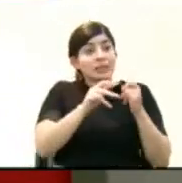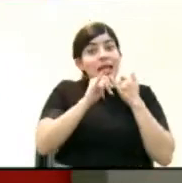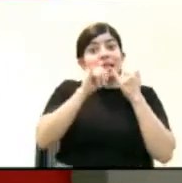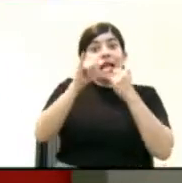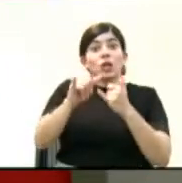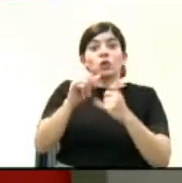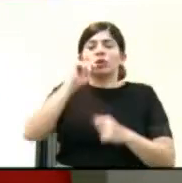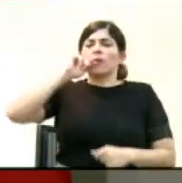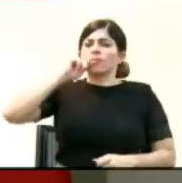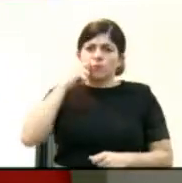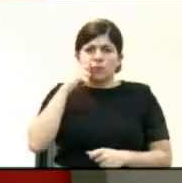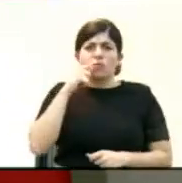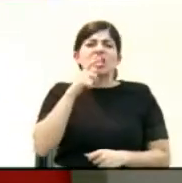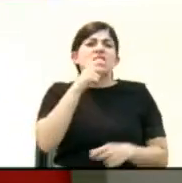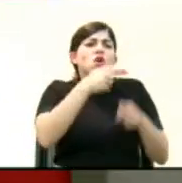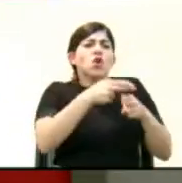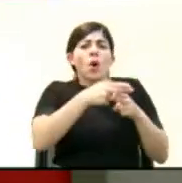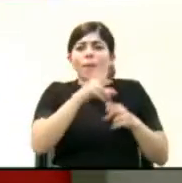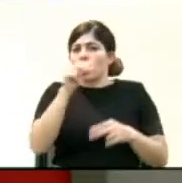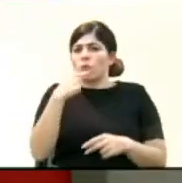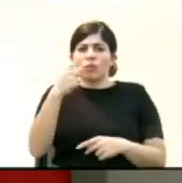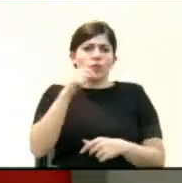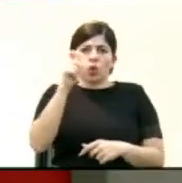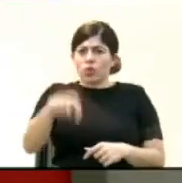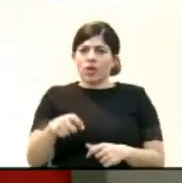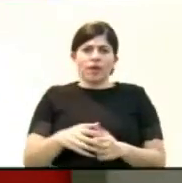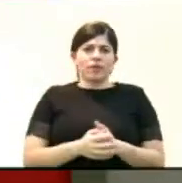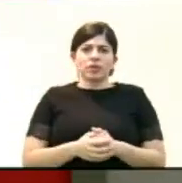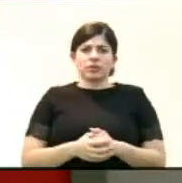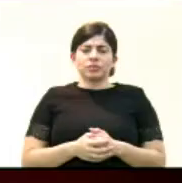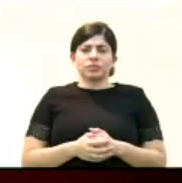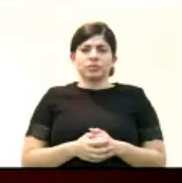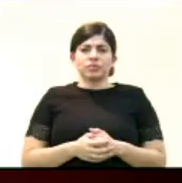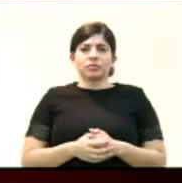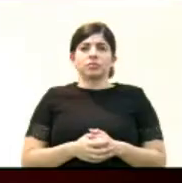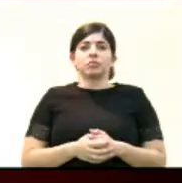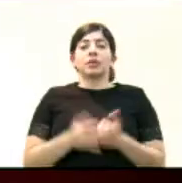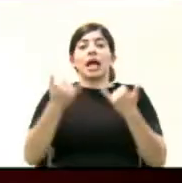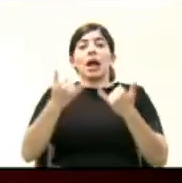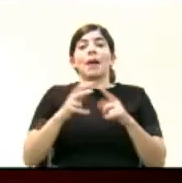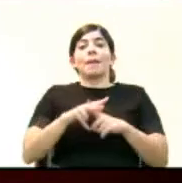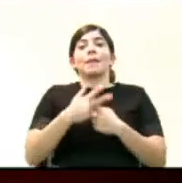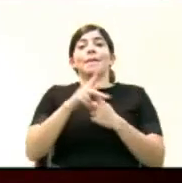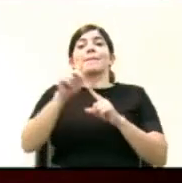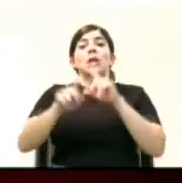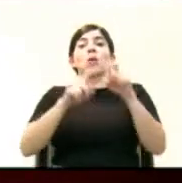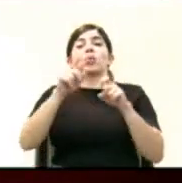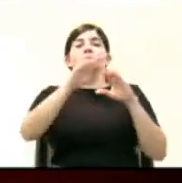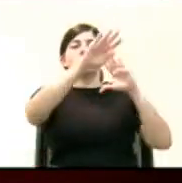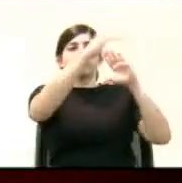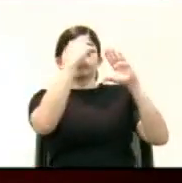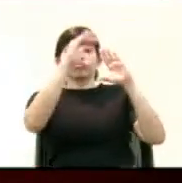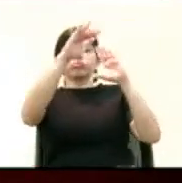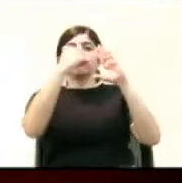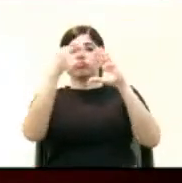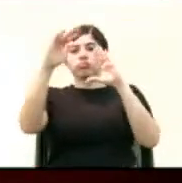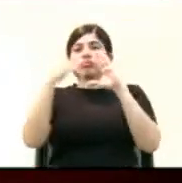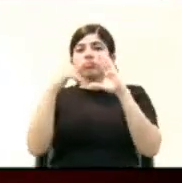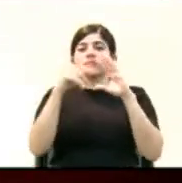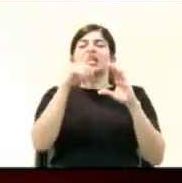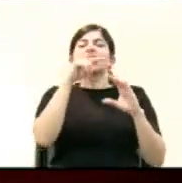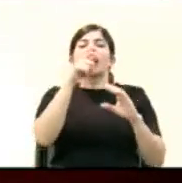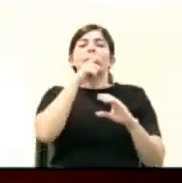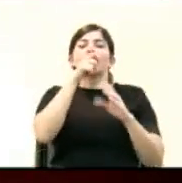nadie debería acceder a eso. Damos inicio a las consultas que recibimos vía remota por parte